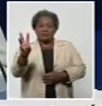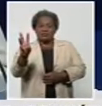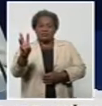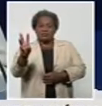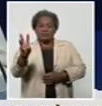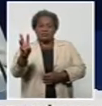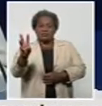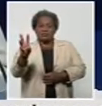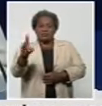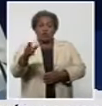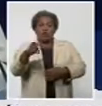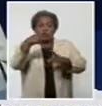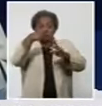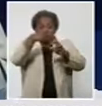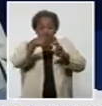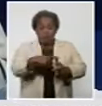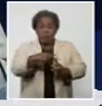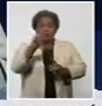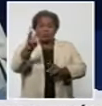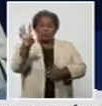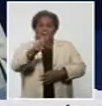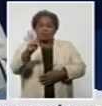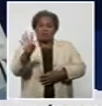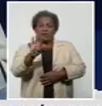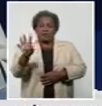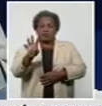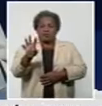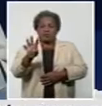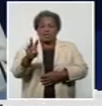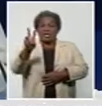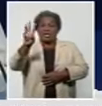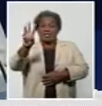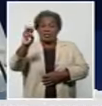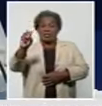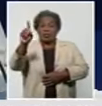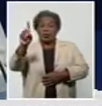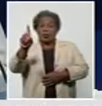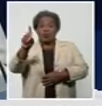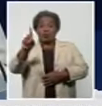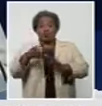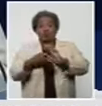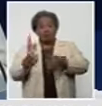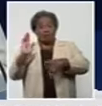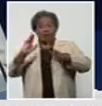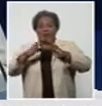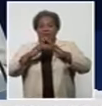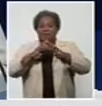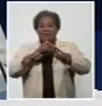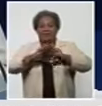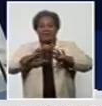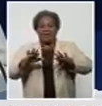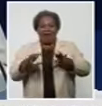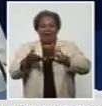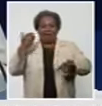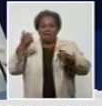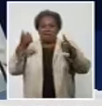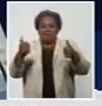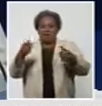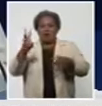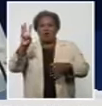suman 344, 301 ya de alta, ya recuperado, el